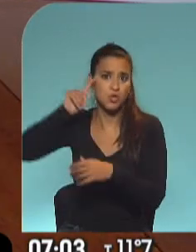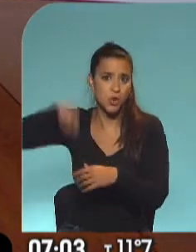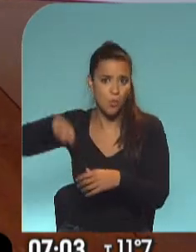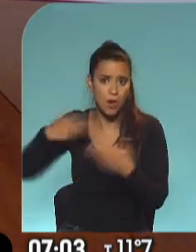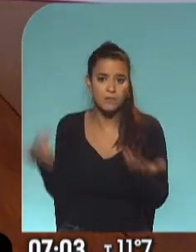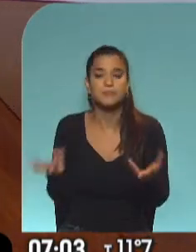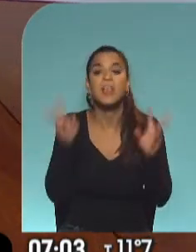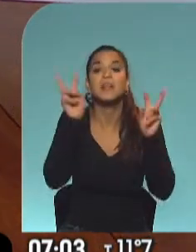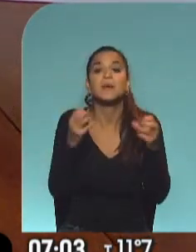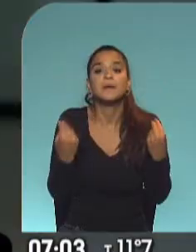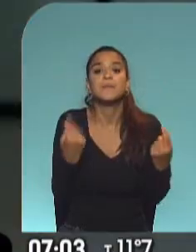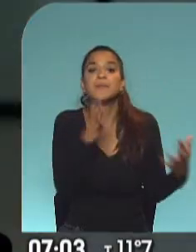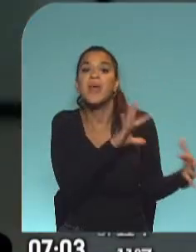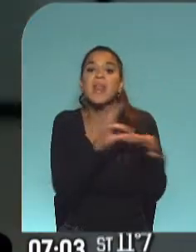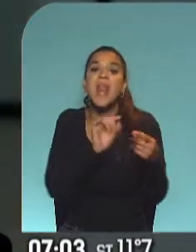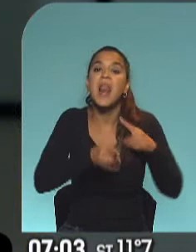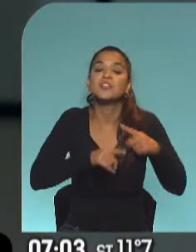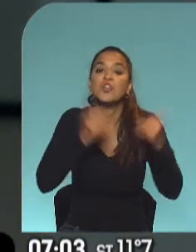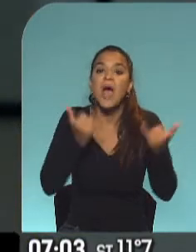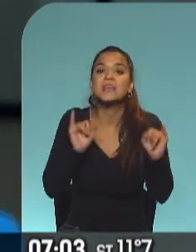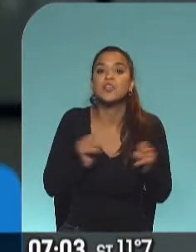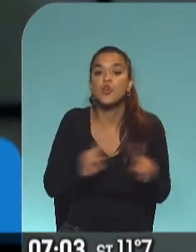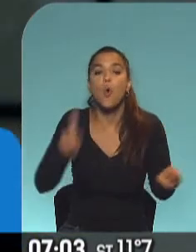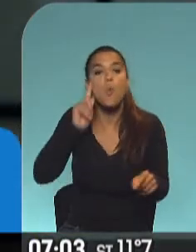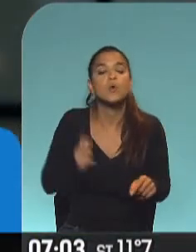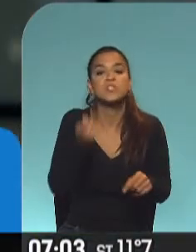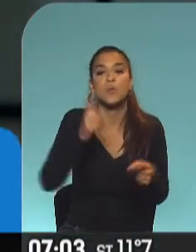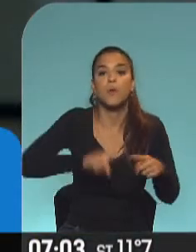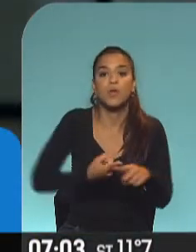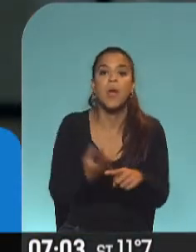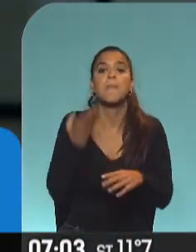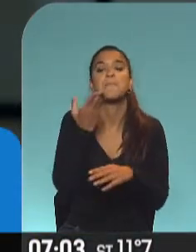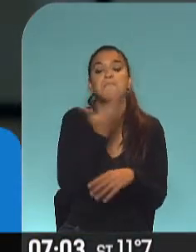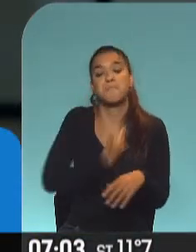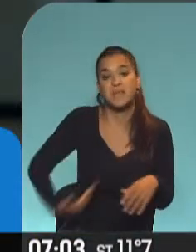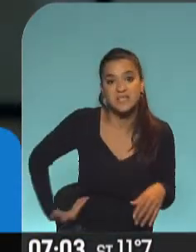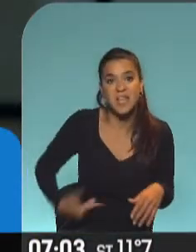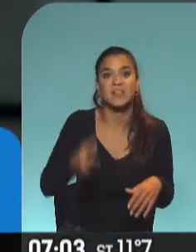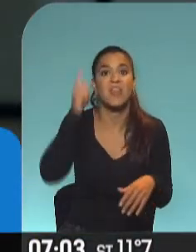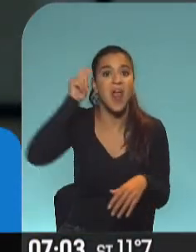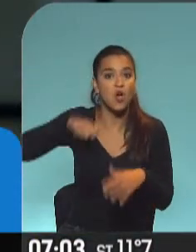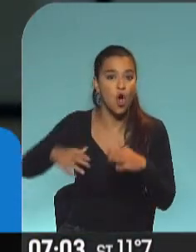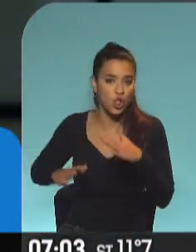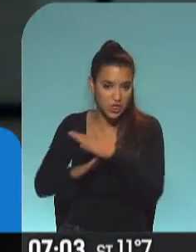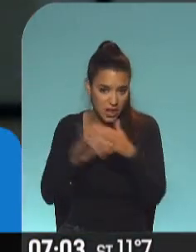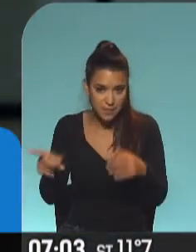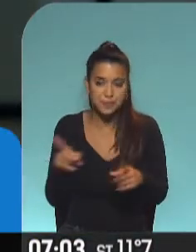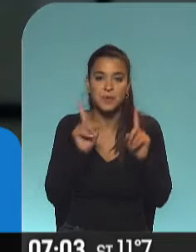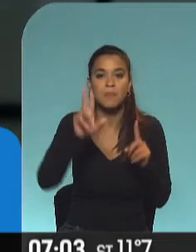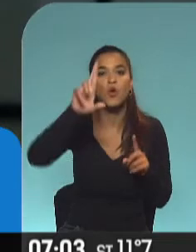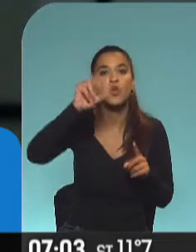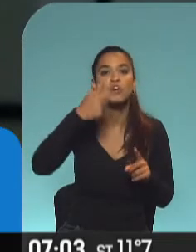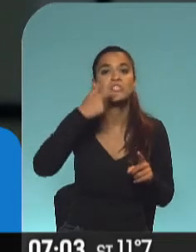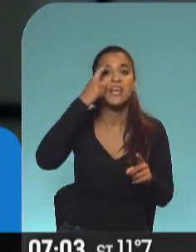tema es si está o no relacionado el pedido de juicio político al presidente de la Corte, Carlos Rosenkrantz, con lo que contaba